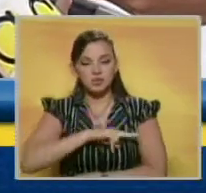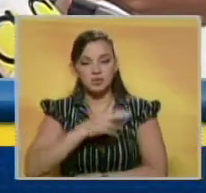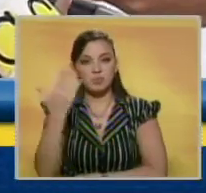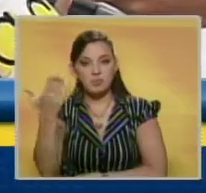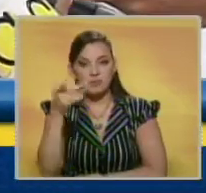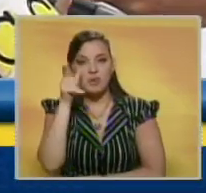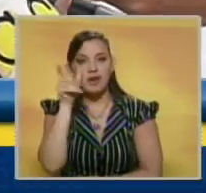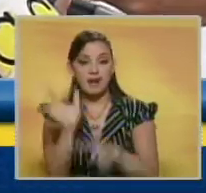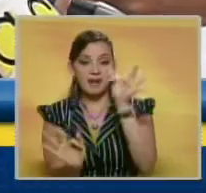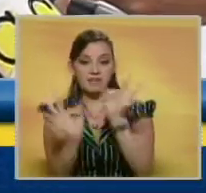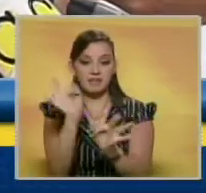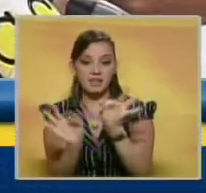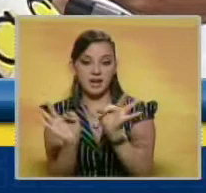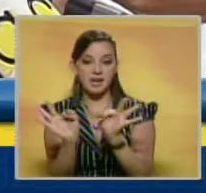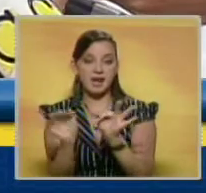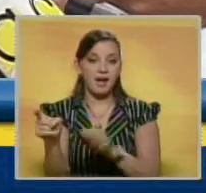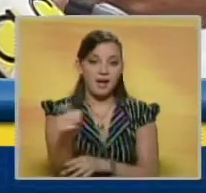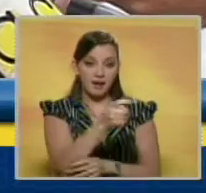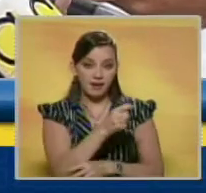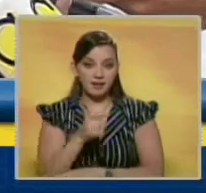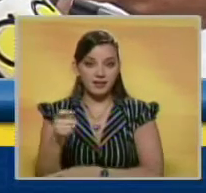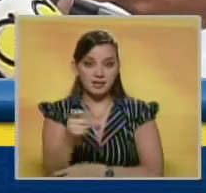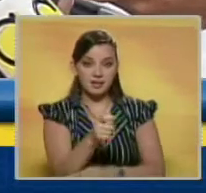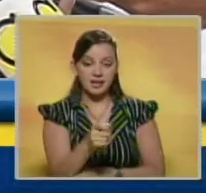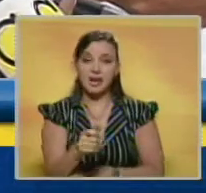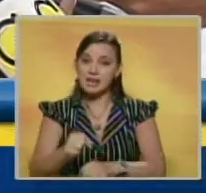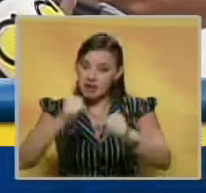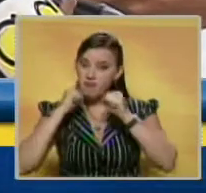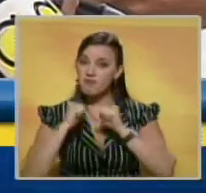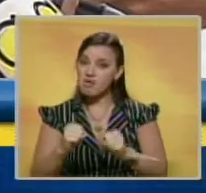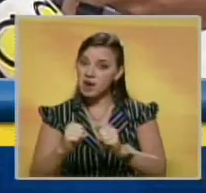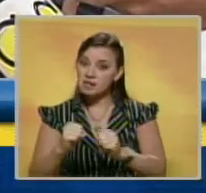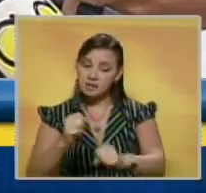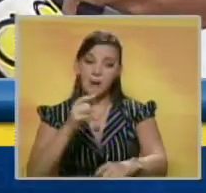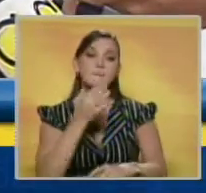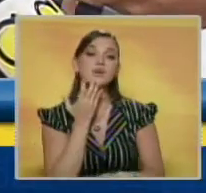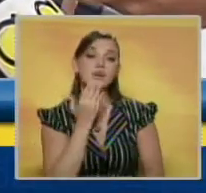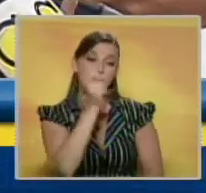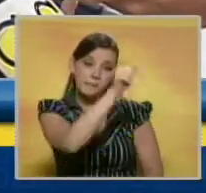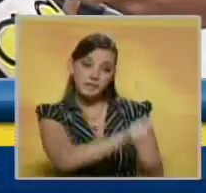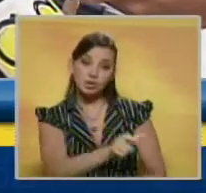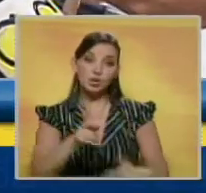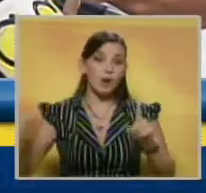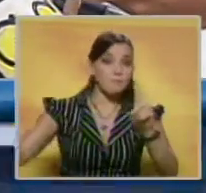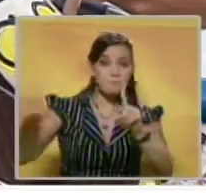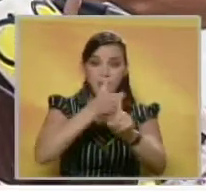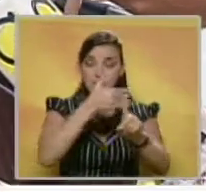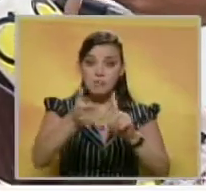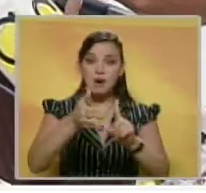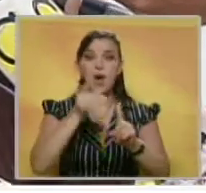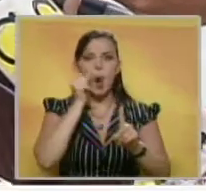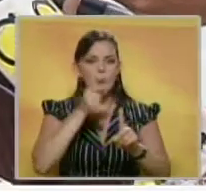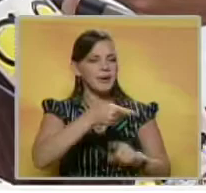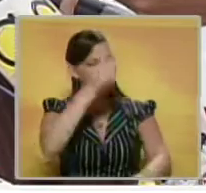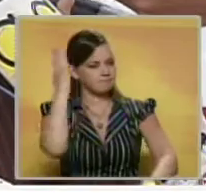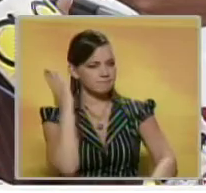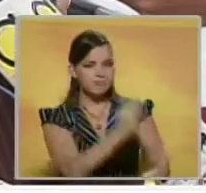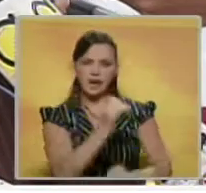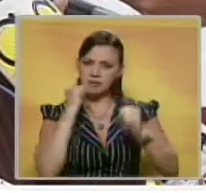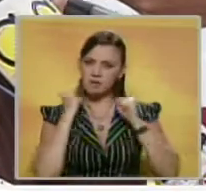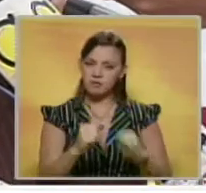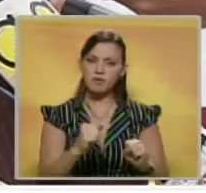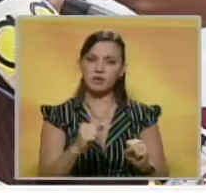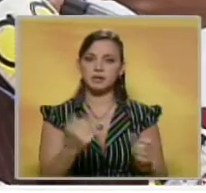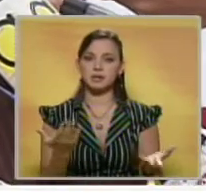Fiscalía General de la República sea implacable con el que comete una acción de violencia de género, sea implacable en